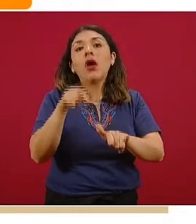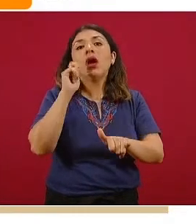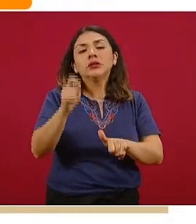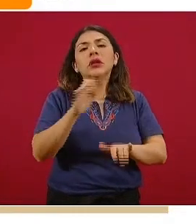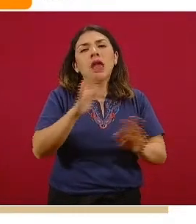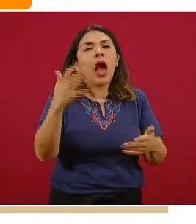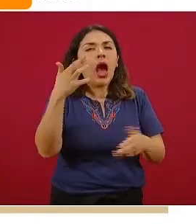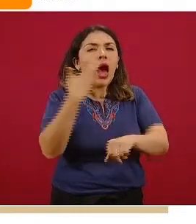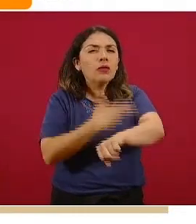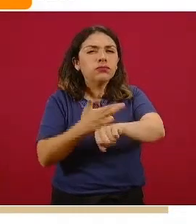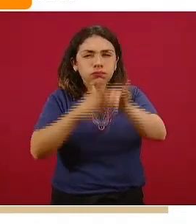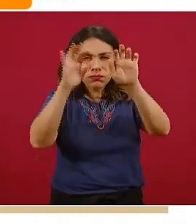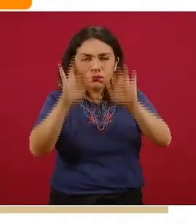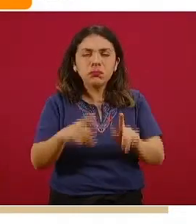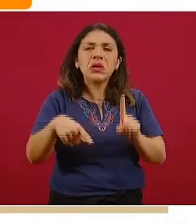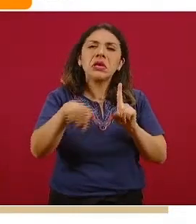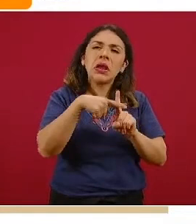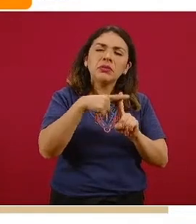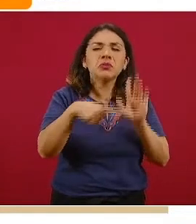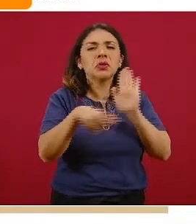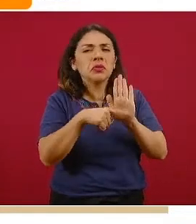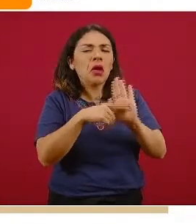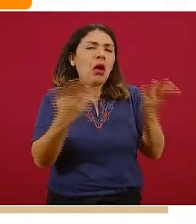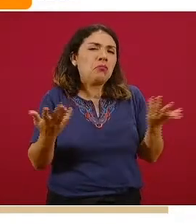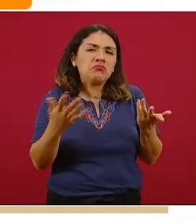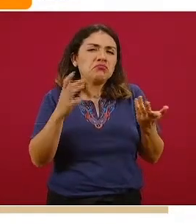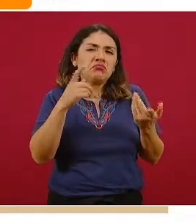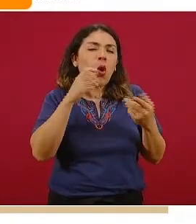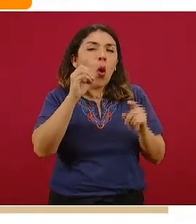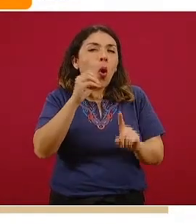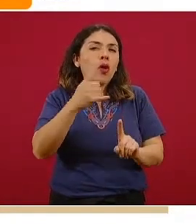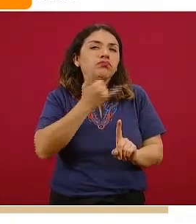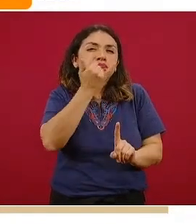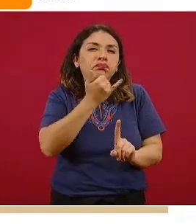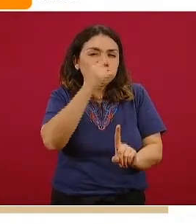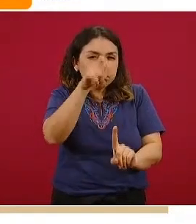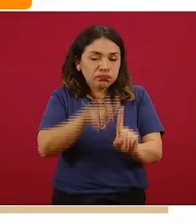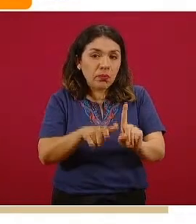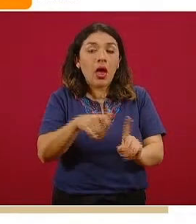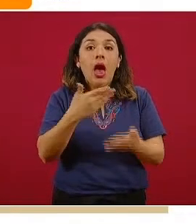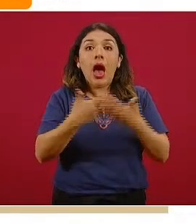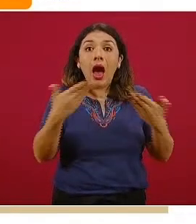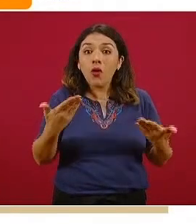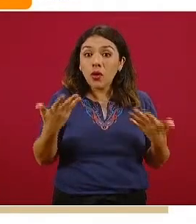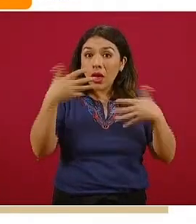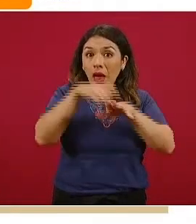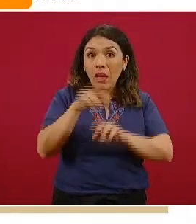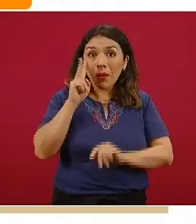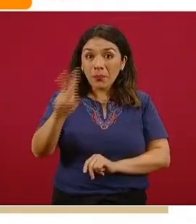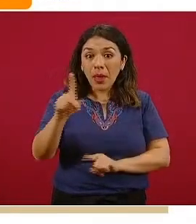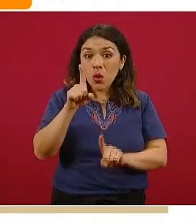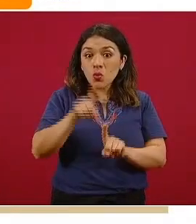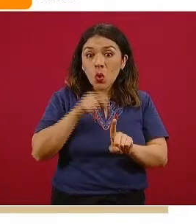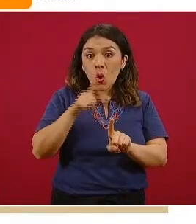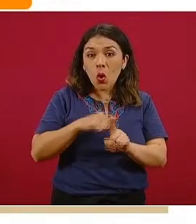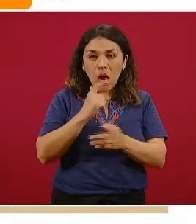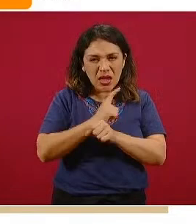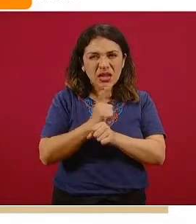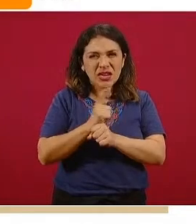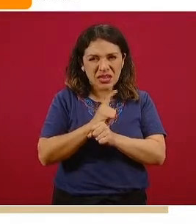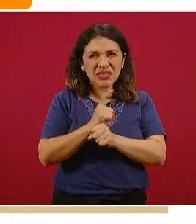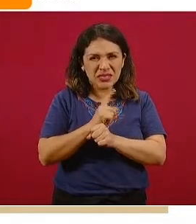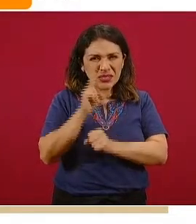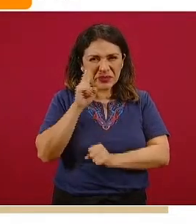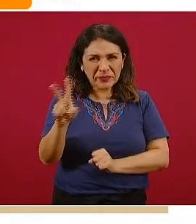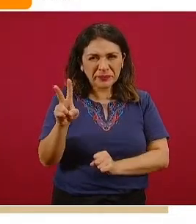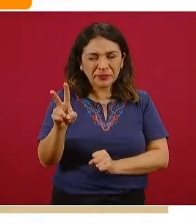sido procesada, y de ahí los negativos, positivos o aún sospechosos. Entonces estamos integrando, y las pueden ustedes ver representadas en las barras